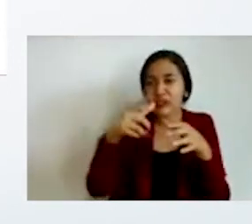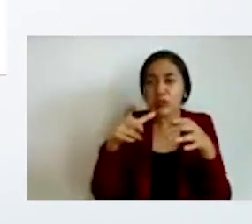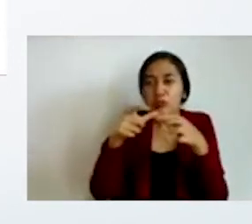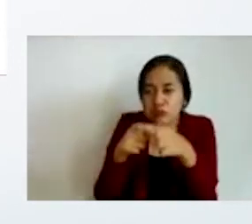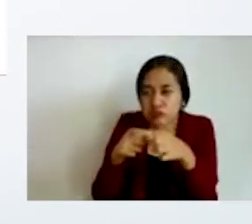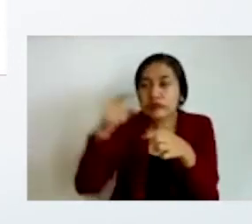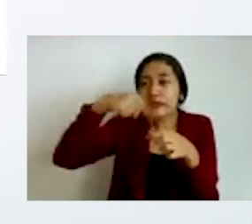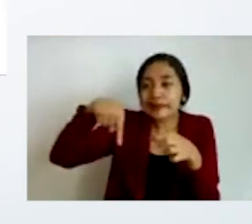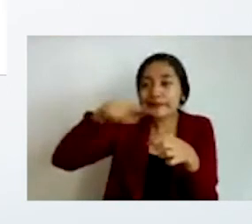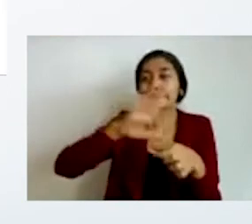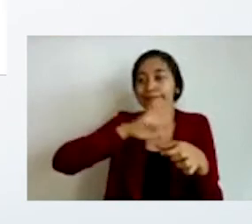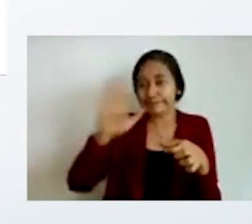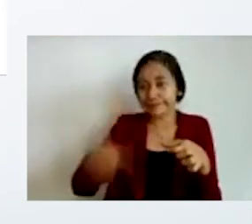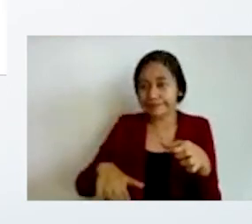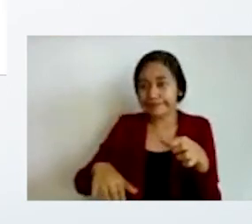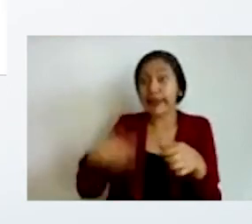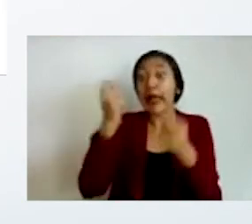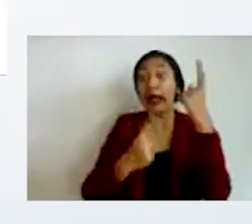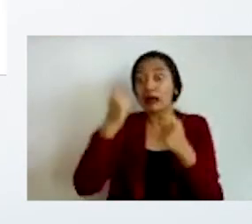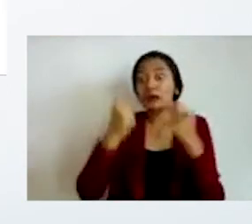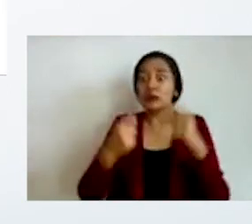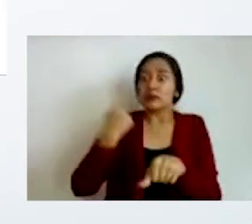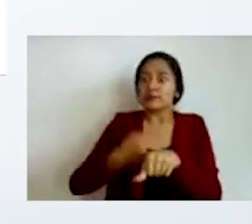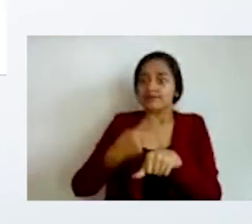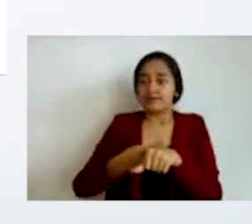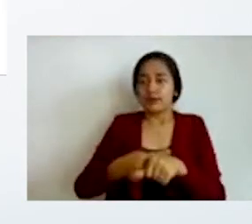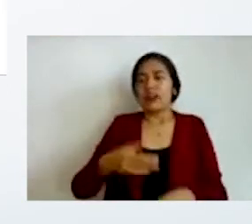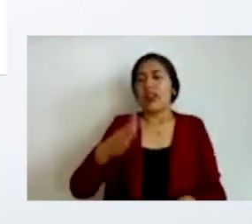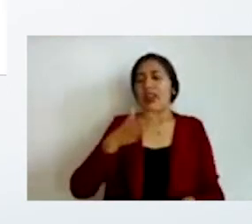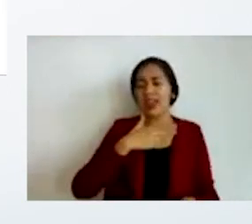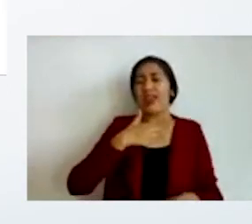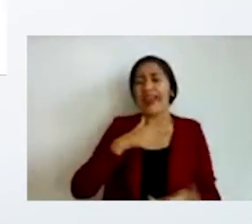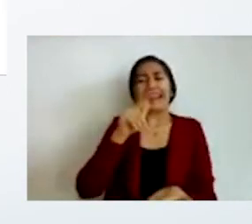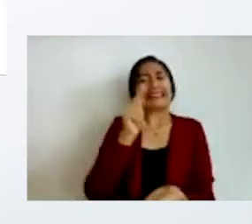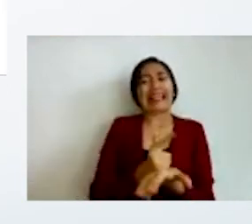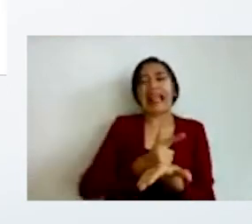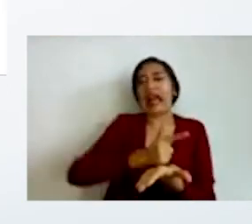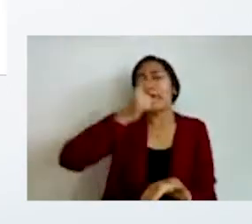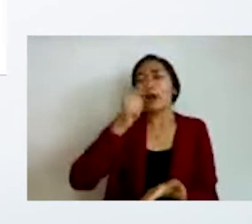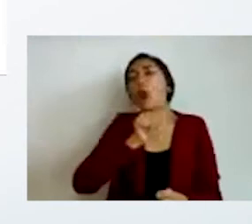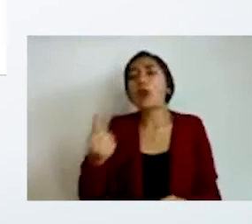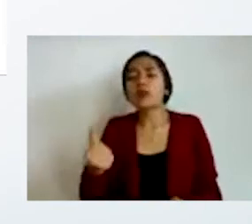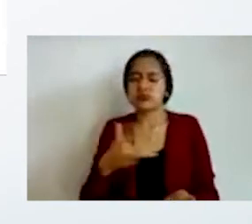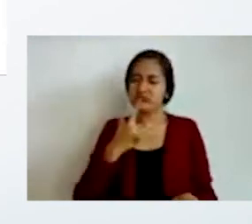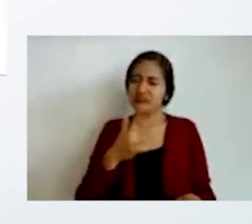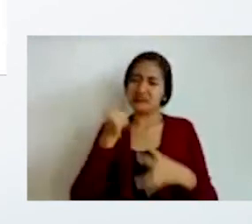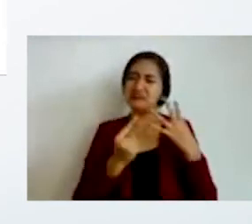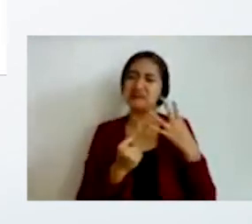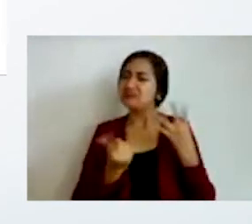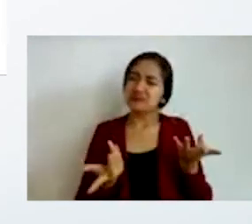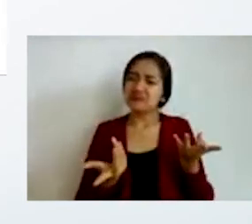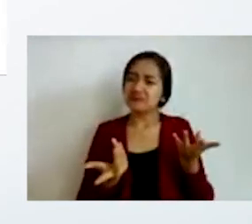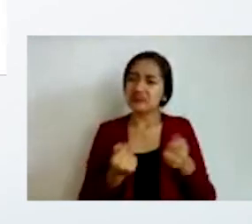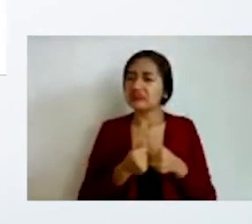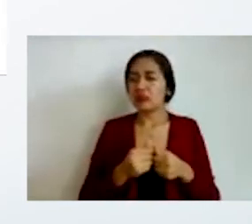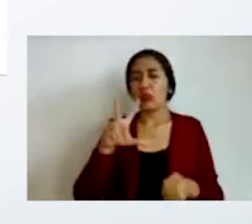luego enfermos que sí avanzan y que son los que llegan a morir y que entran en la parte de gravedad,